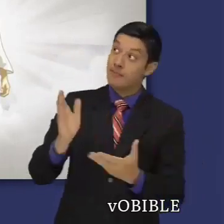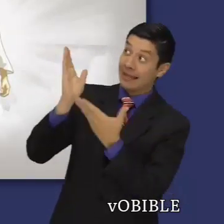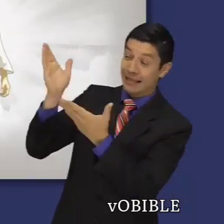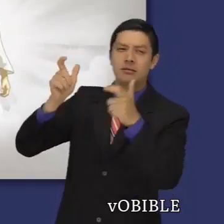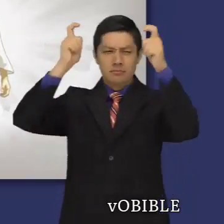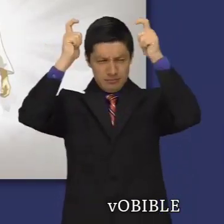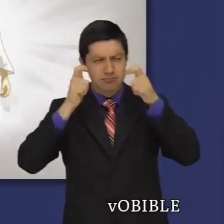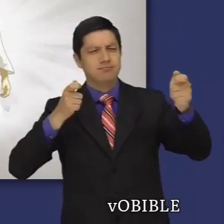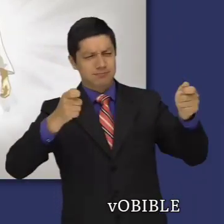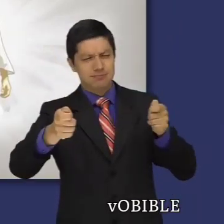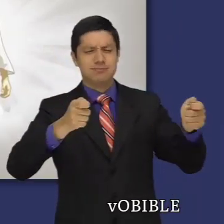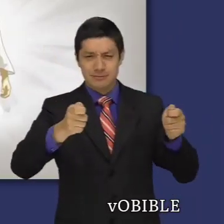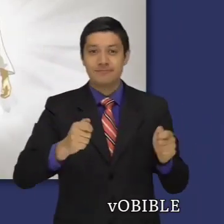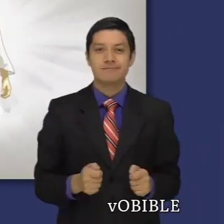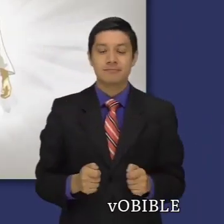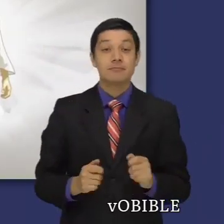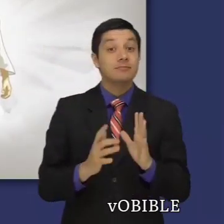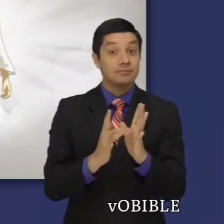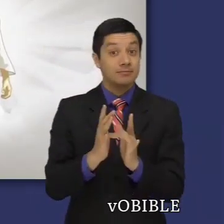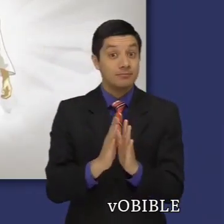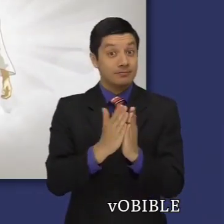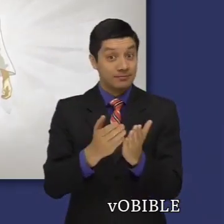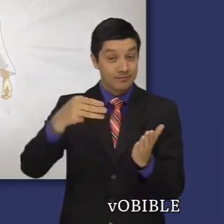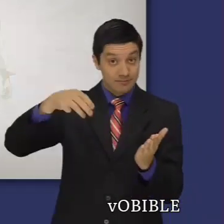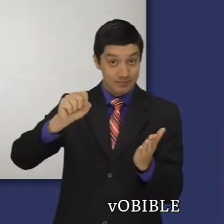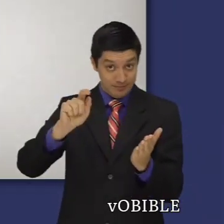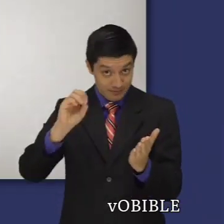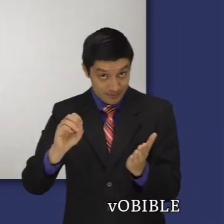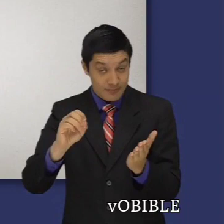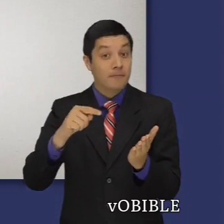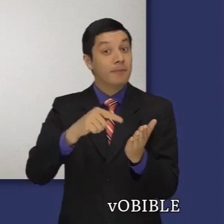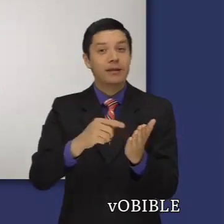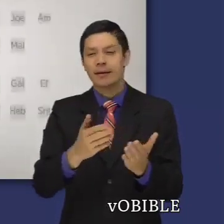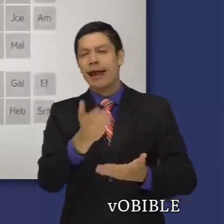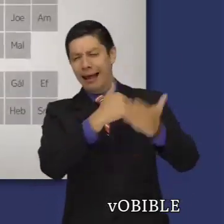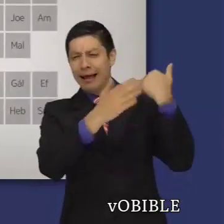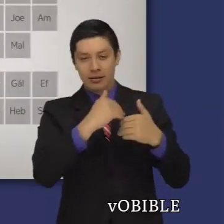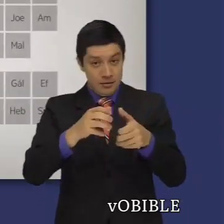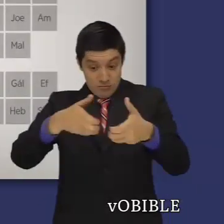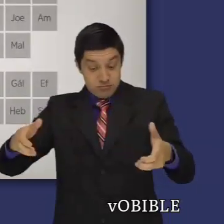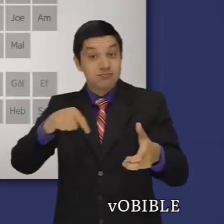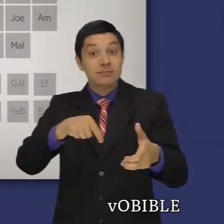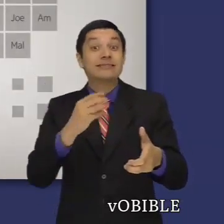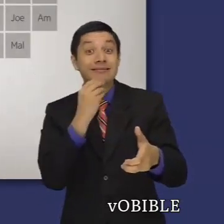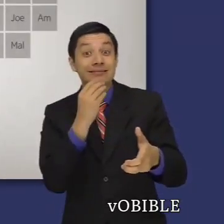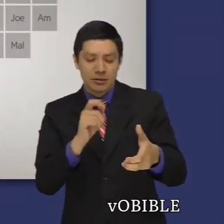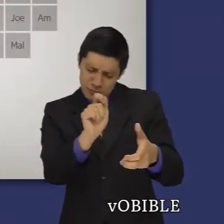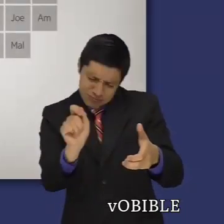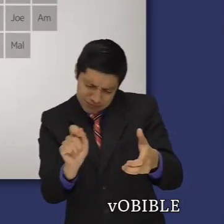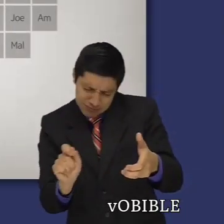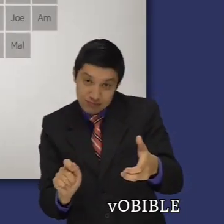cielos. Para ayudar a los lectores a identificar a Jesús como el Mesías, el libro incluye muchas citas directas